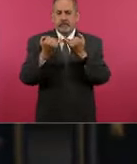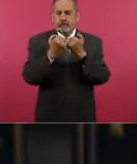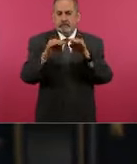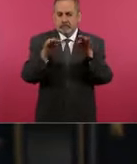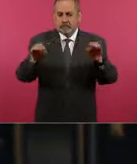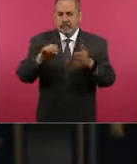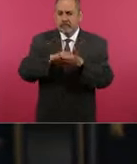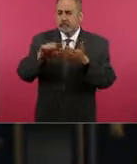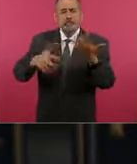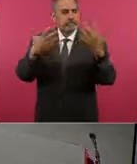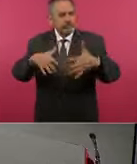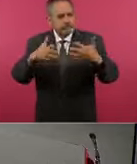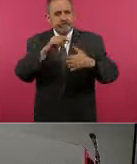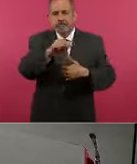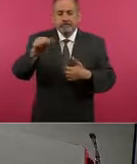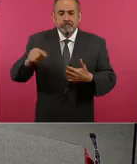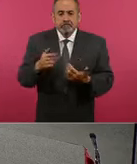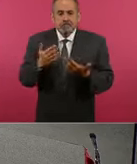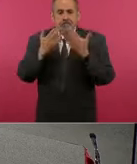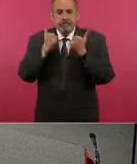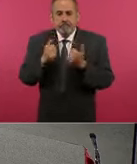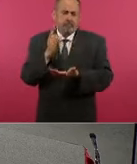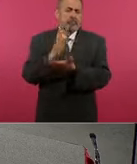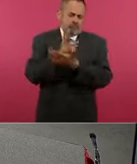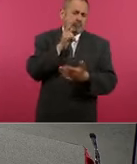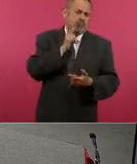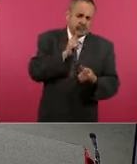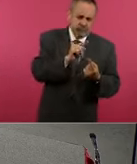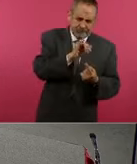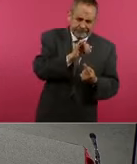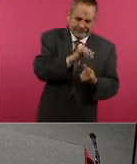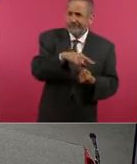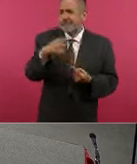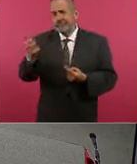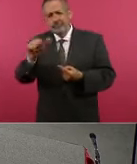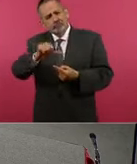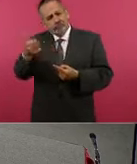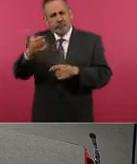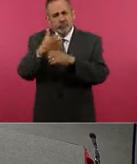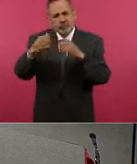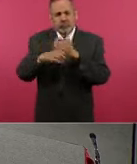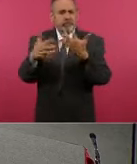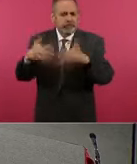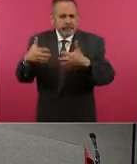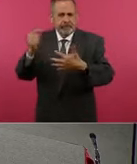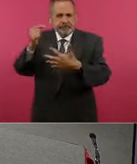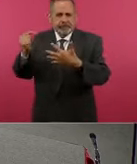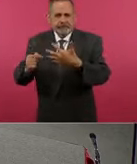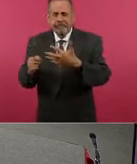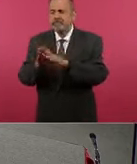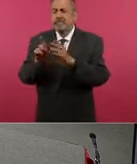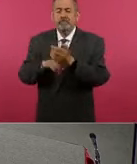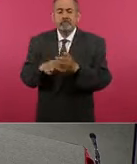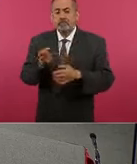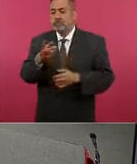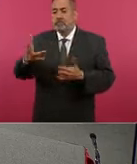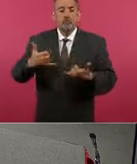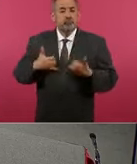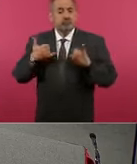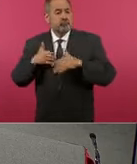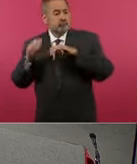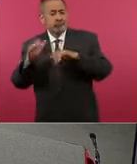de fábricas, o no solamente el aspecto petrolero, no sé si me explico, sino tener que jóvenes estén